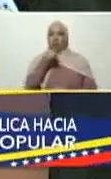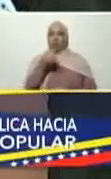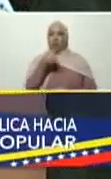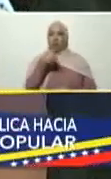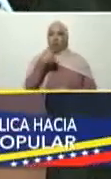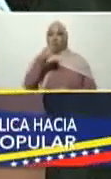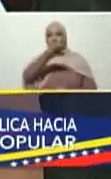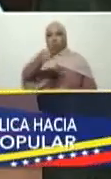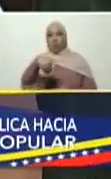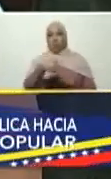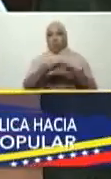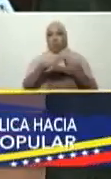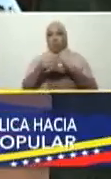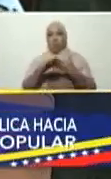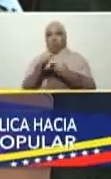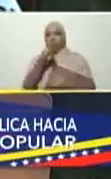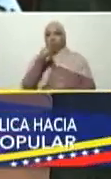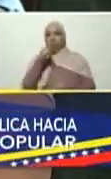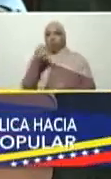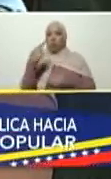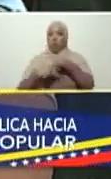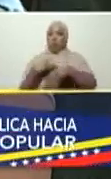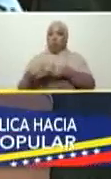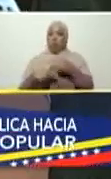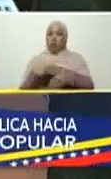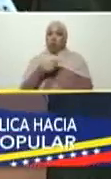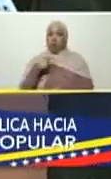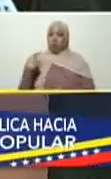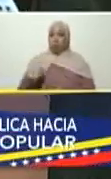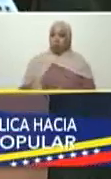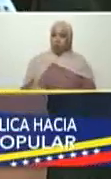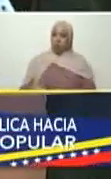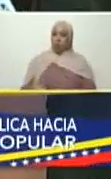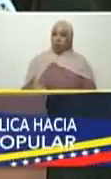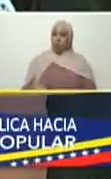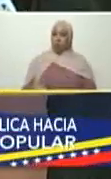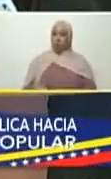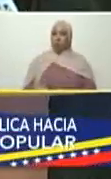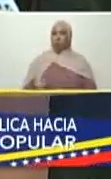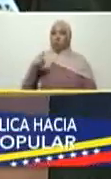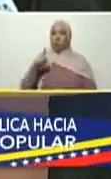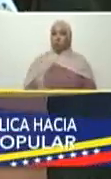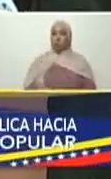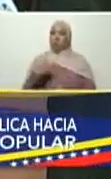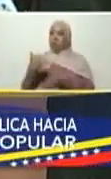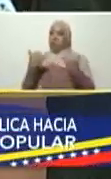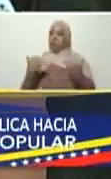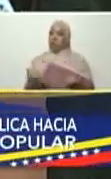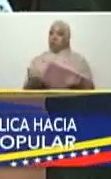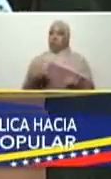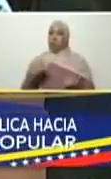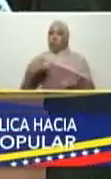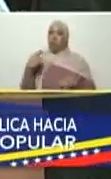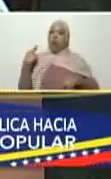revolución rusa, el obrero, en la revolución china, el campesino con Mao, ajá, y en la